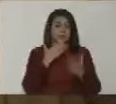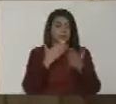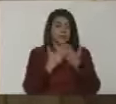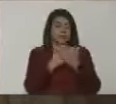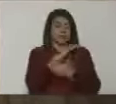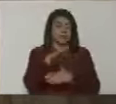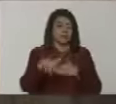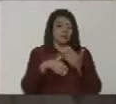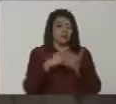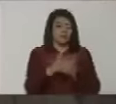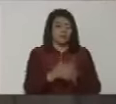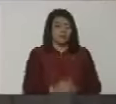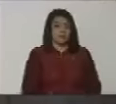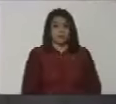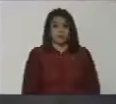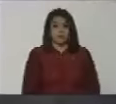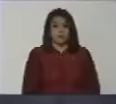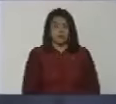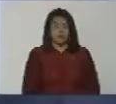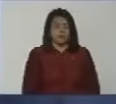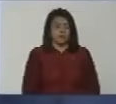Gracias a todos y a todas.